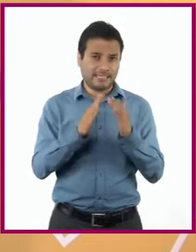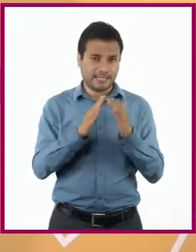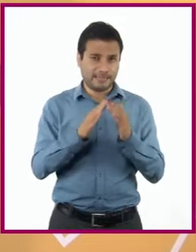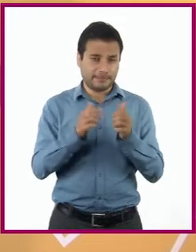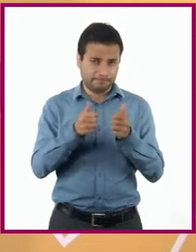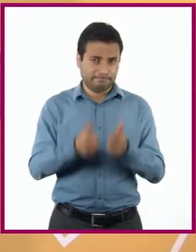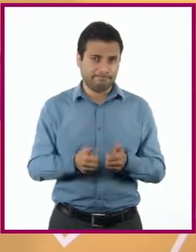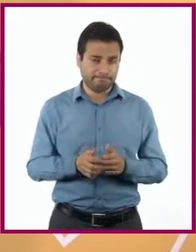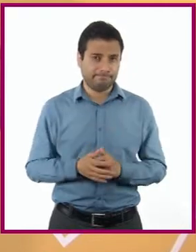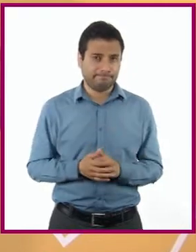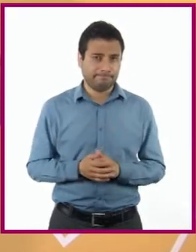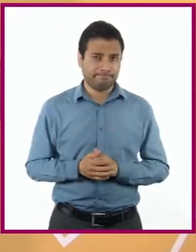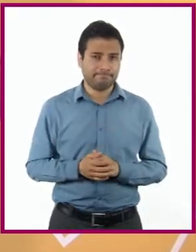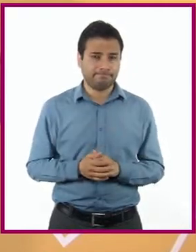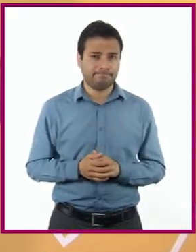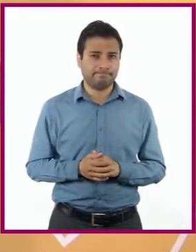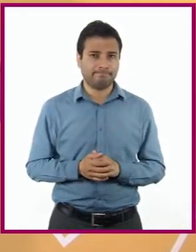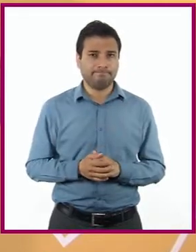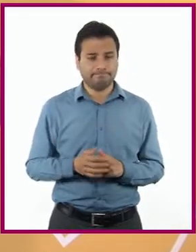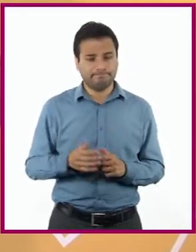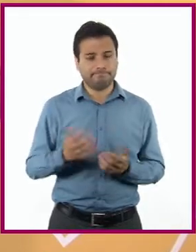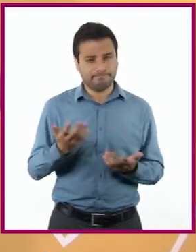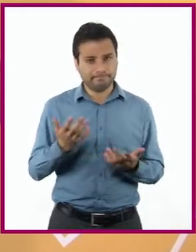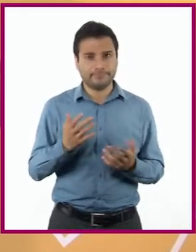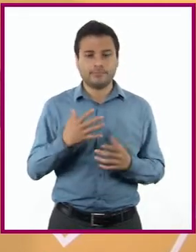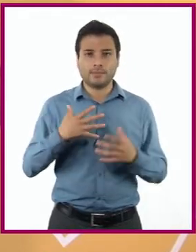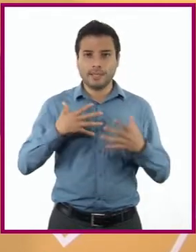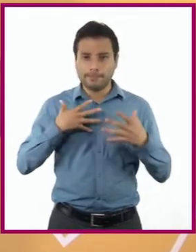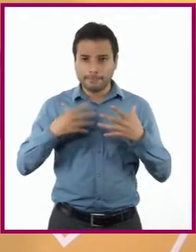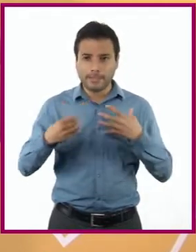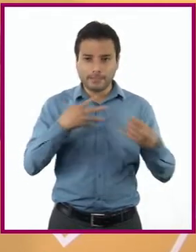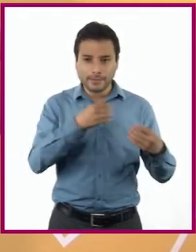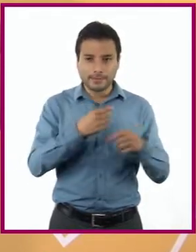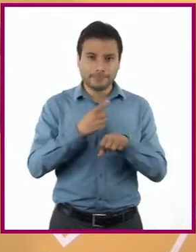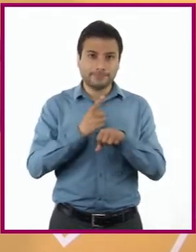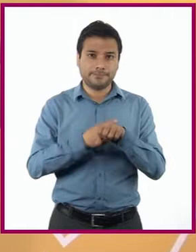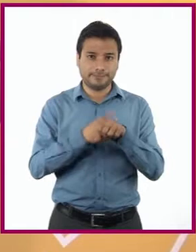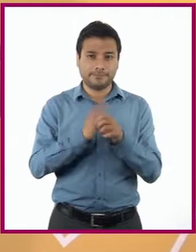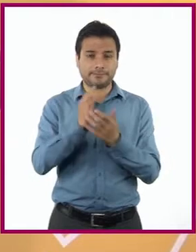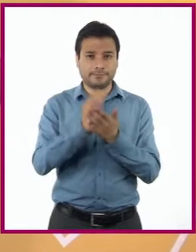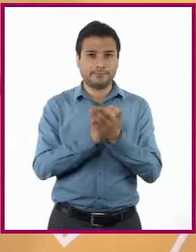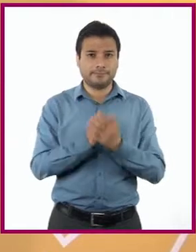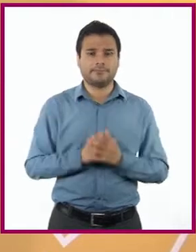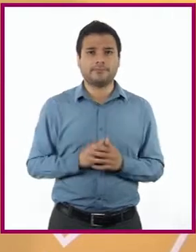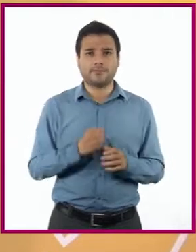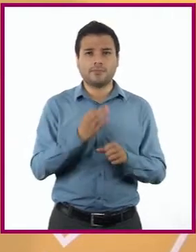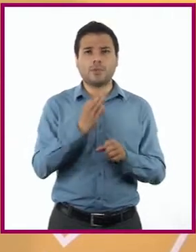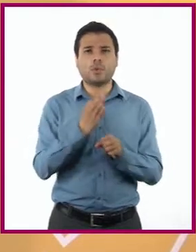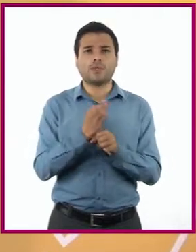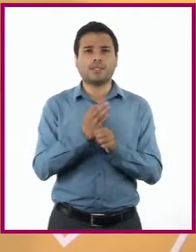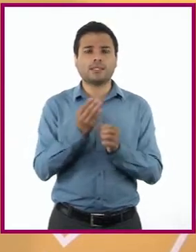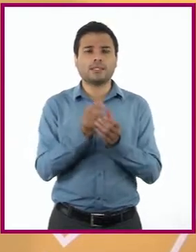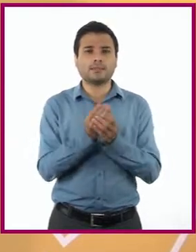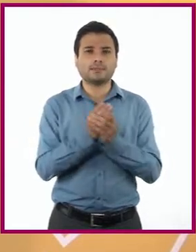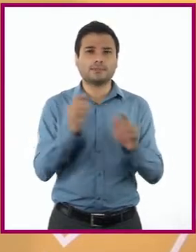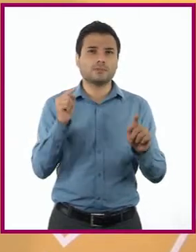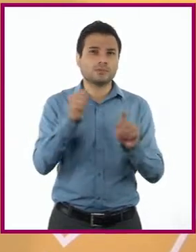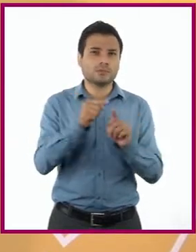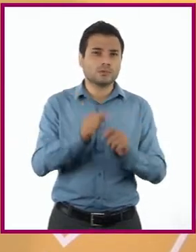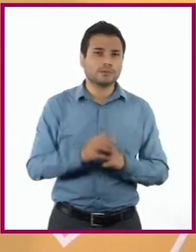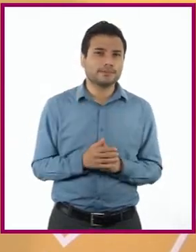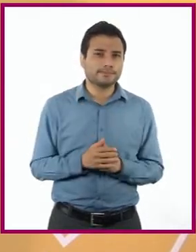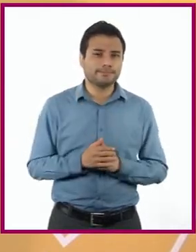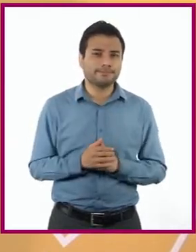es posible para disminuir el riesgo de contagios. El propósito de esta sesión es